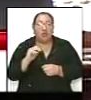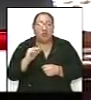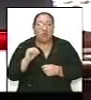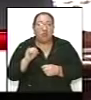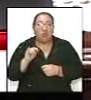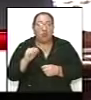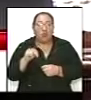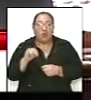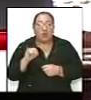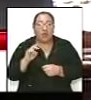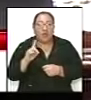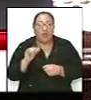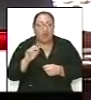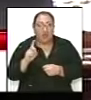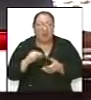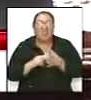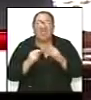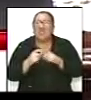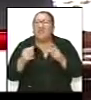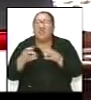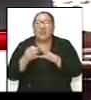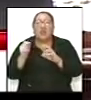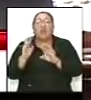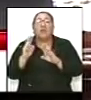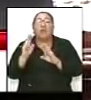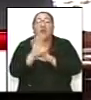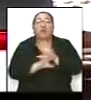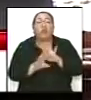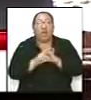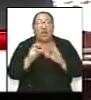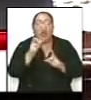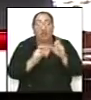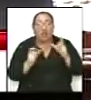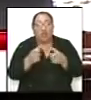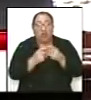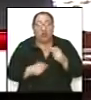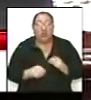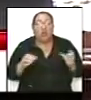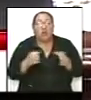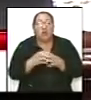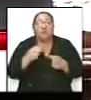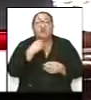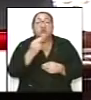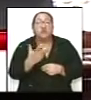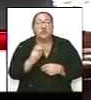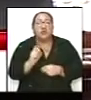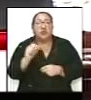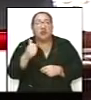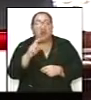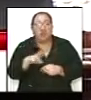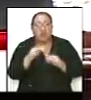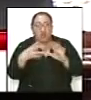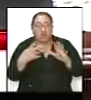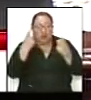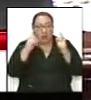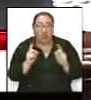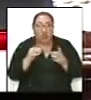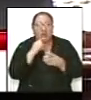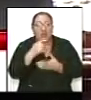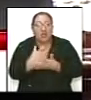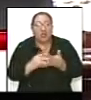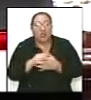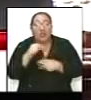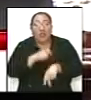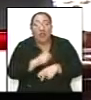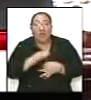Parlamentaria. La Junta de Portavoces, con fecha 30 de abril del 2019, acordó la exoneración